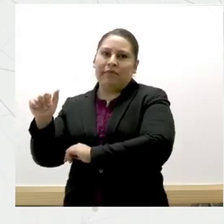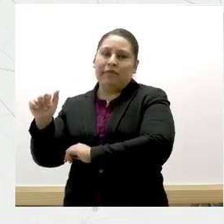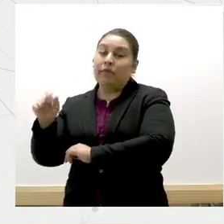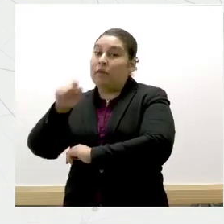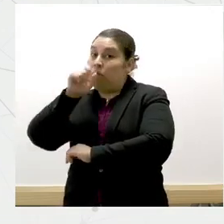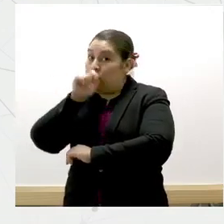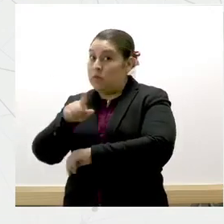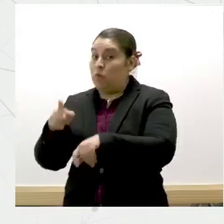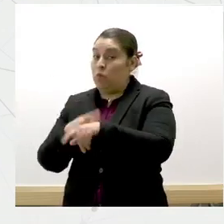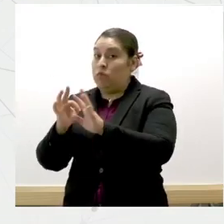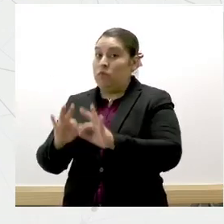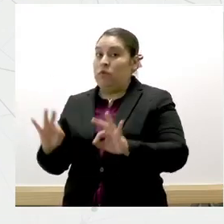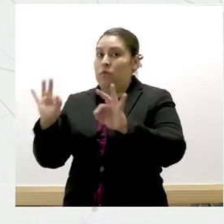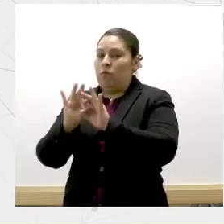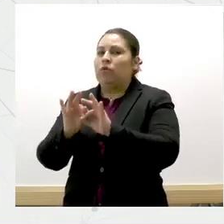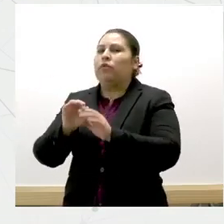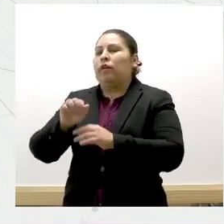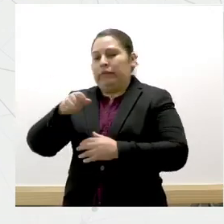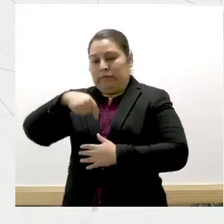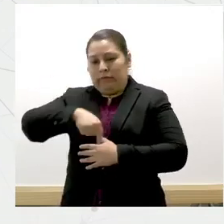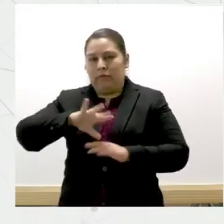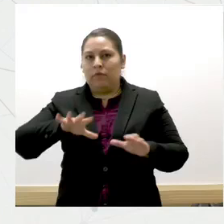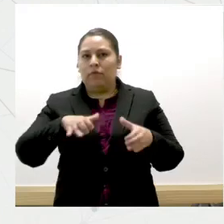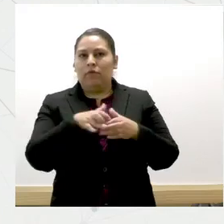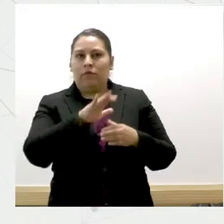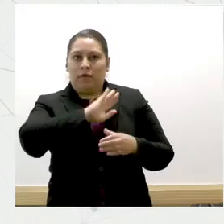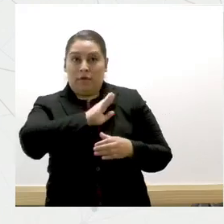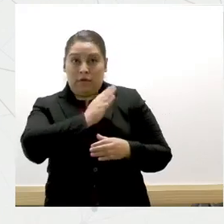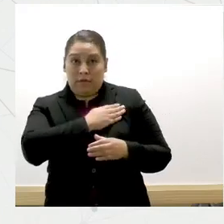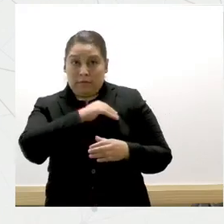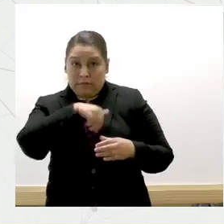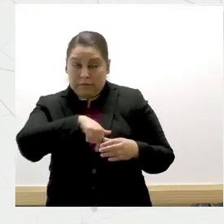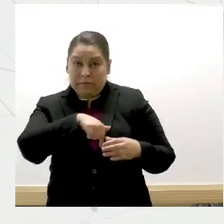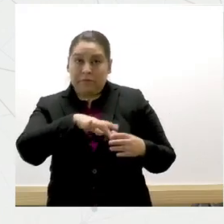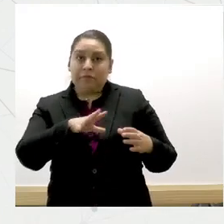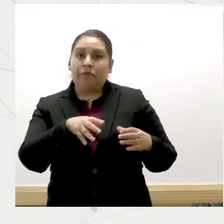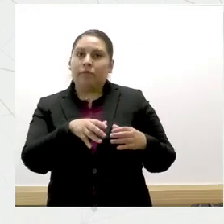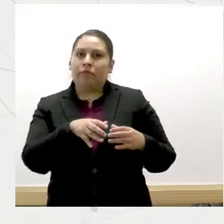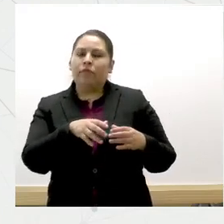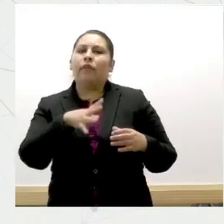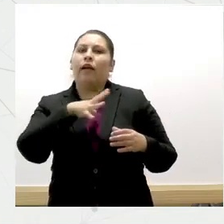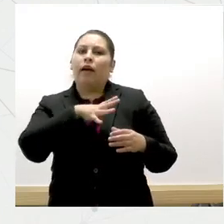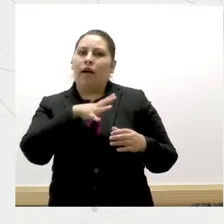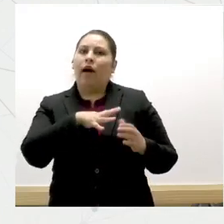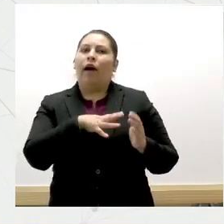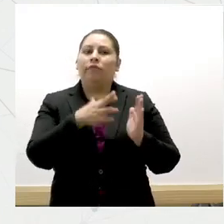la posibilidad, ¿no? En España, en particular, tenemos la Carta de Derechos Digitales,